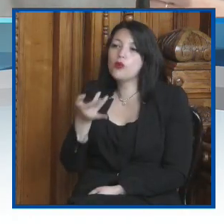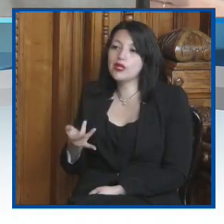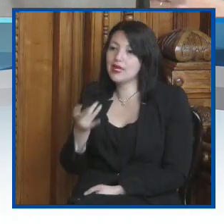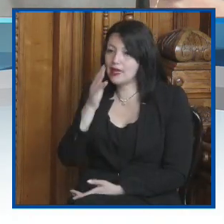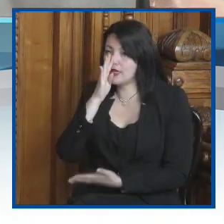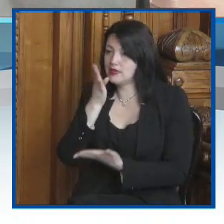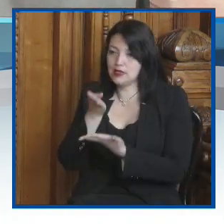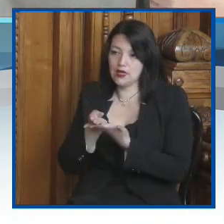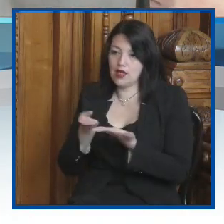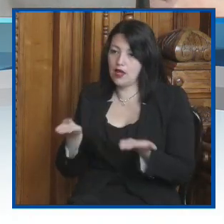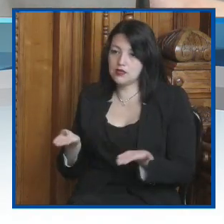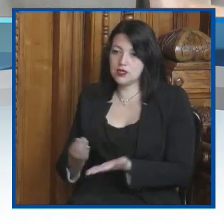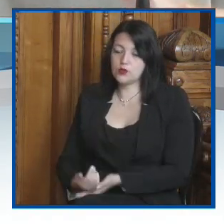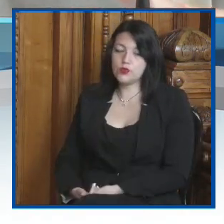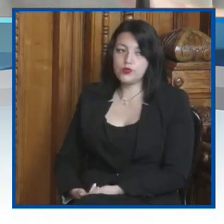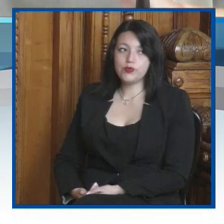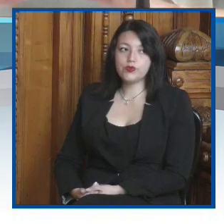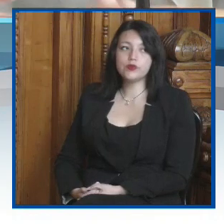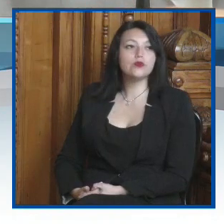manera.